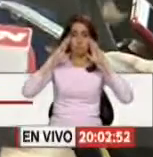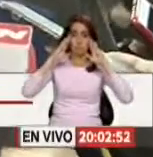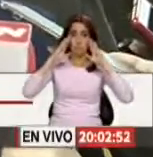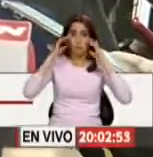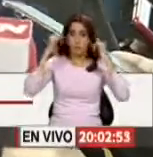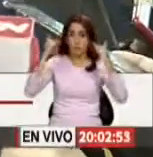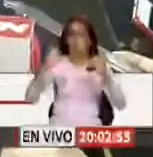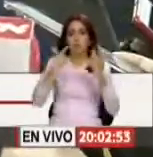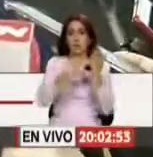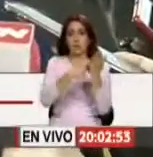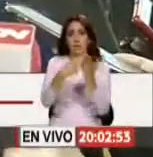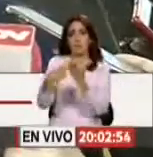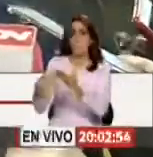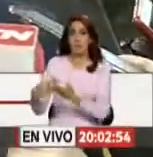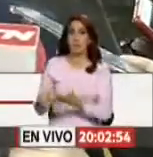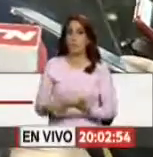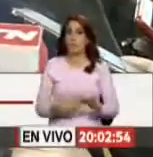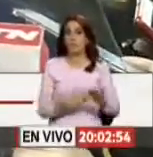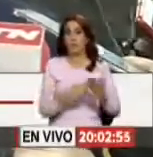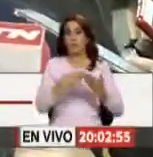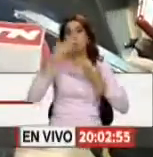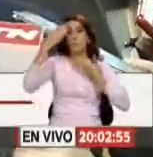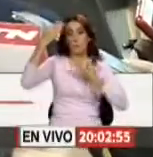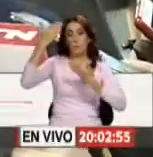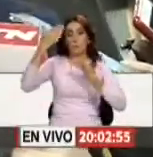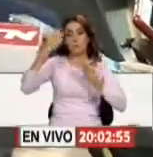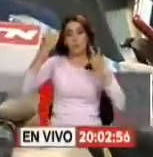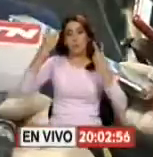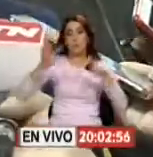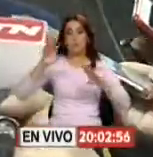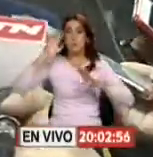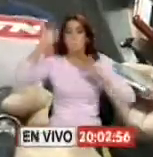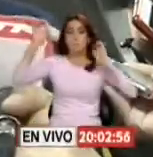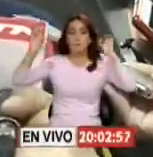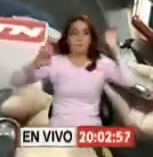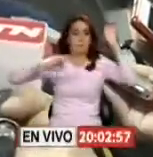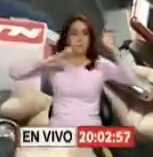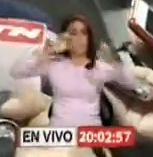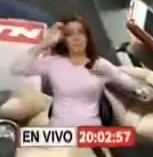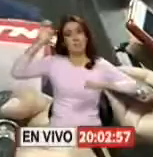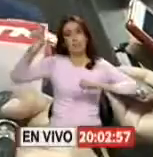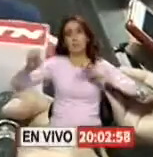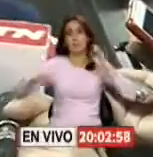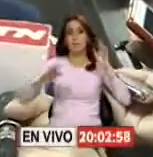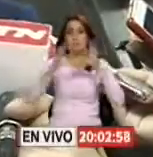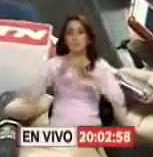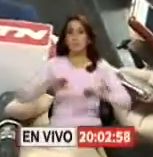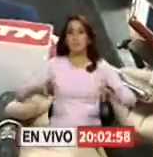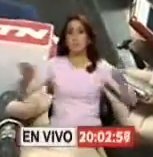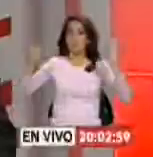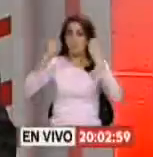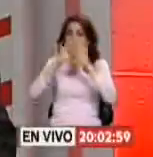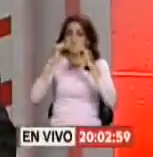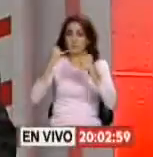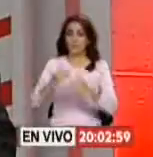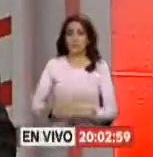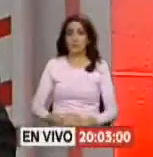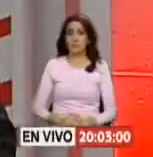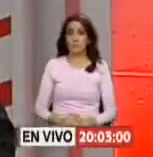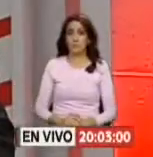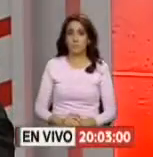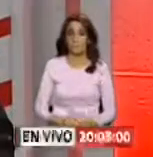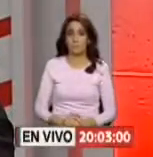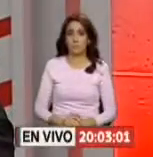esta es una discusión política y que de por medio hay una serie de estrategias políticas que nos distraen de temas fundamentales del país. Este tipo